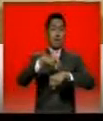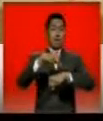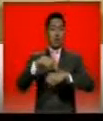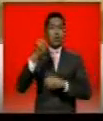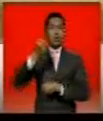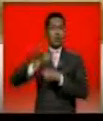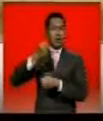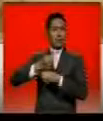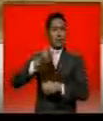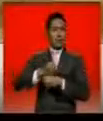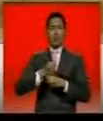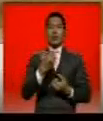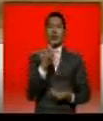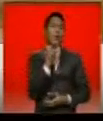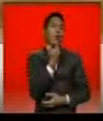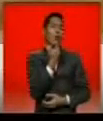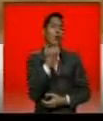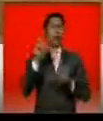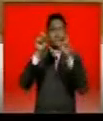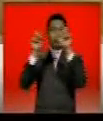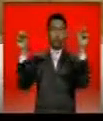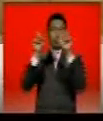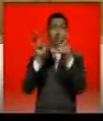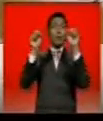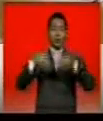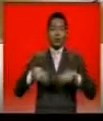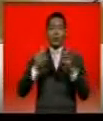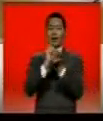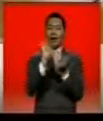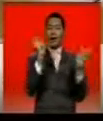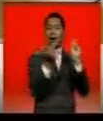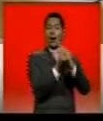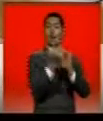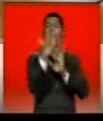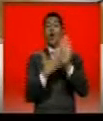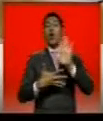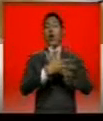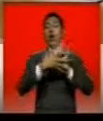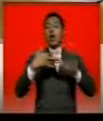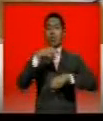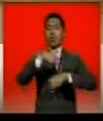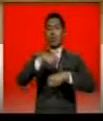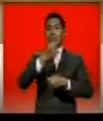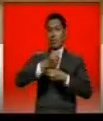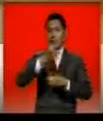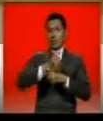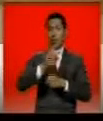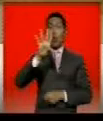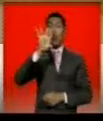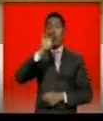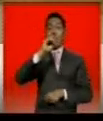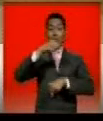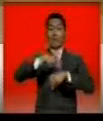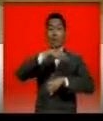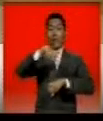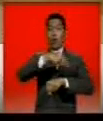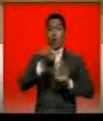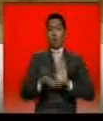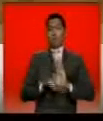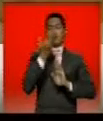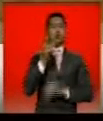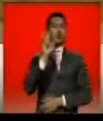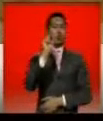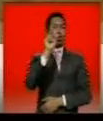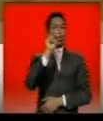las empresas puedan regular sus jornadas laborales para, sin exceder las 40 horas semanales, mejorar